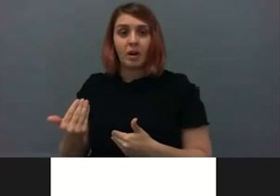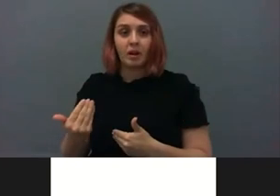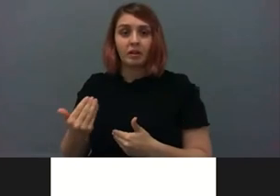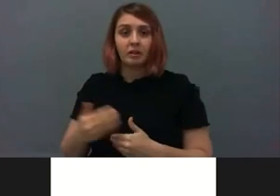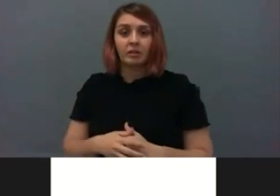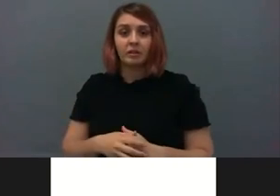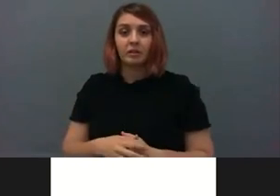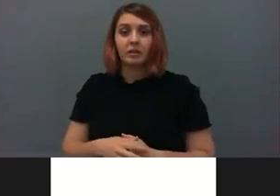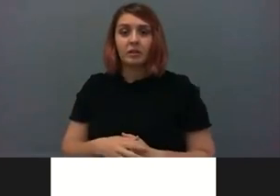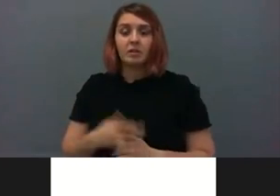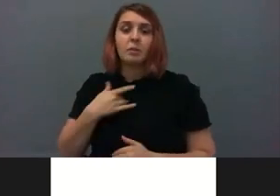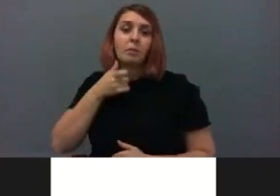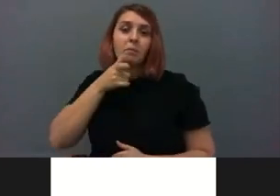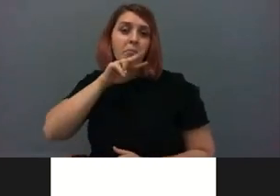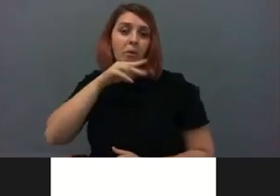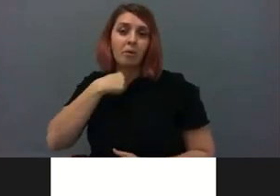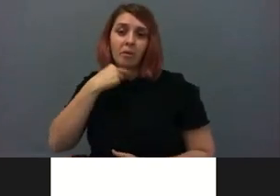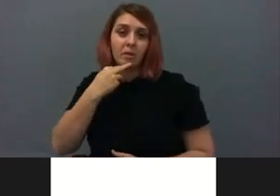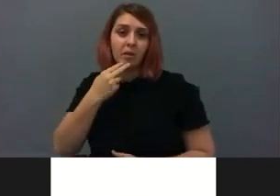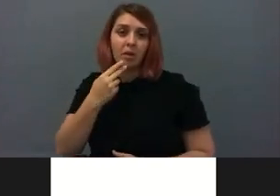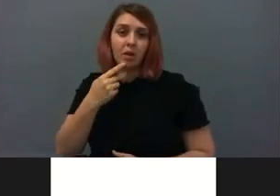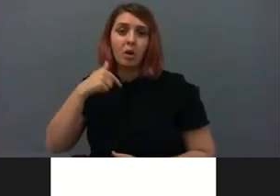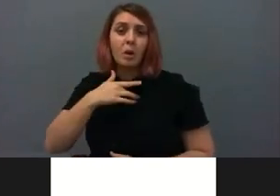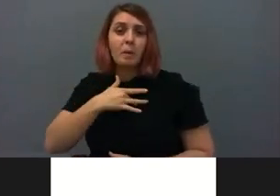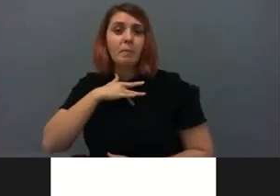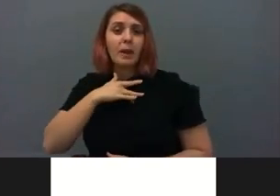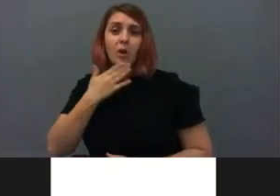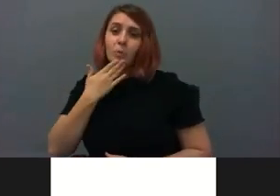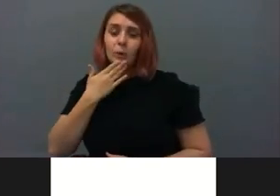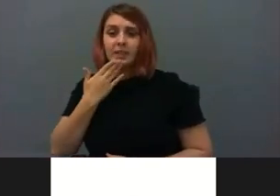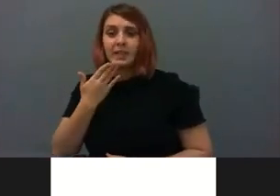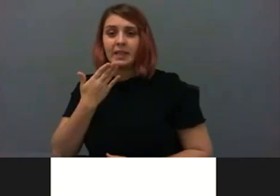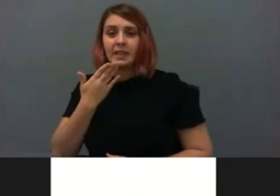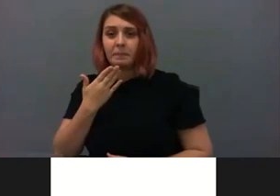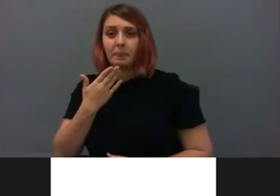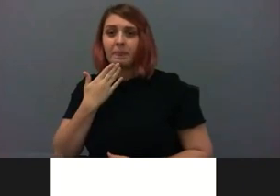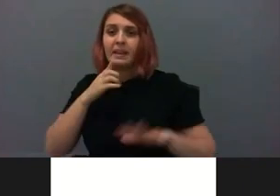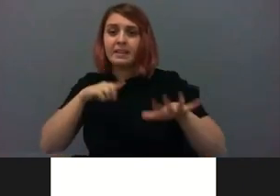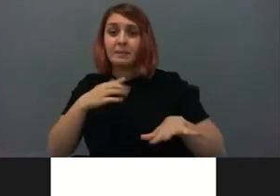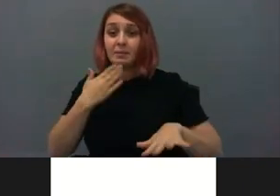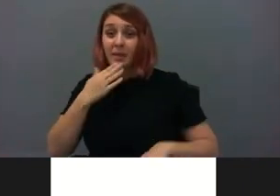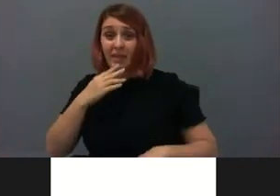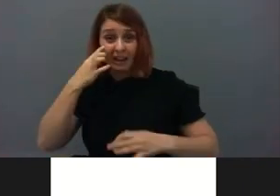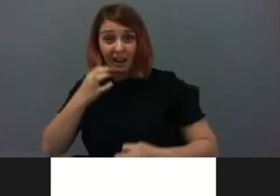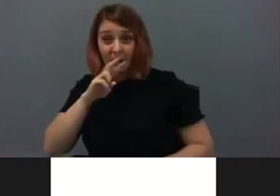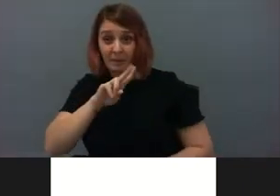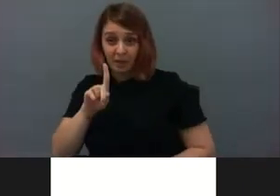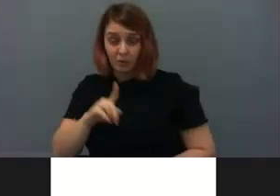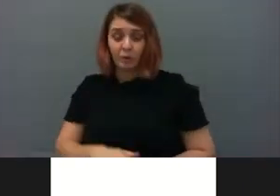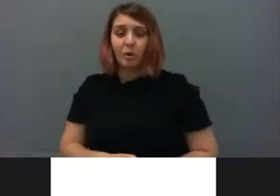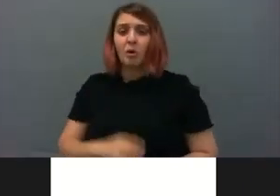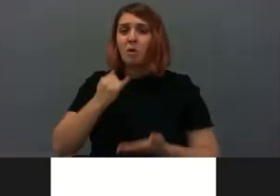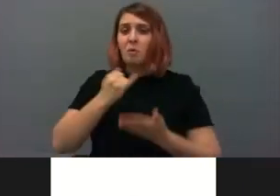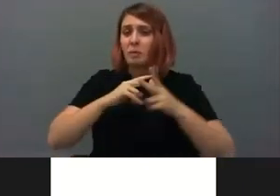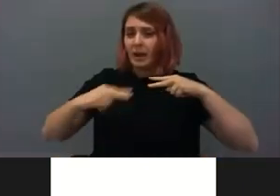dijeron de palabra. A día de hoy, María es como si tuviese 6 meses, con 21 años de edad. Le hicieron pruebas